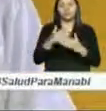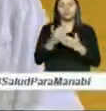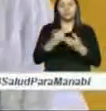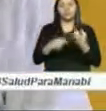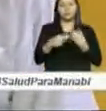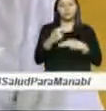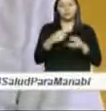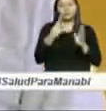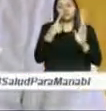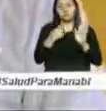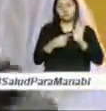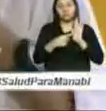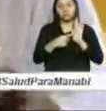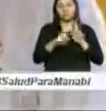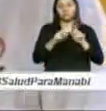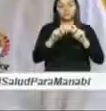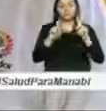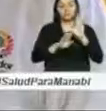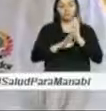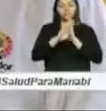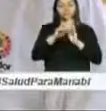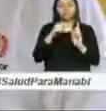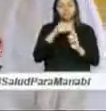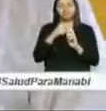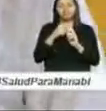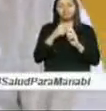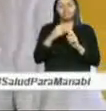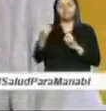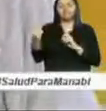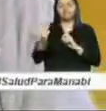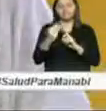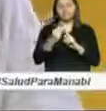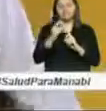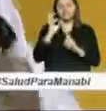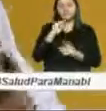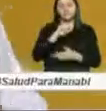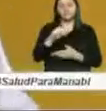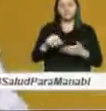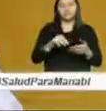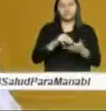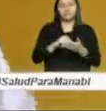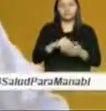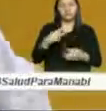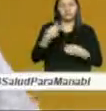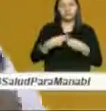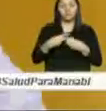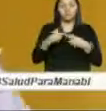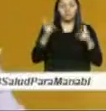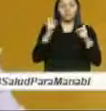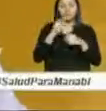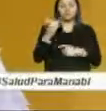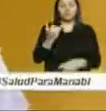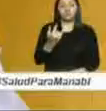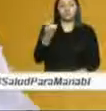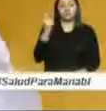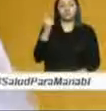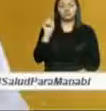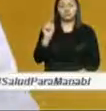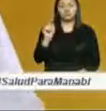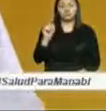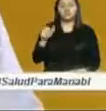de emprendimiento, de recuperación, de optimismo nos da nuestra querida Manabí? Después de tremenda tragedia, tenemos 11.000